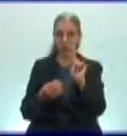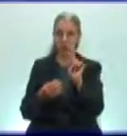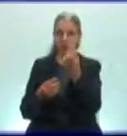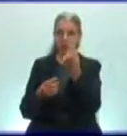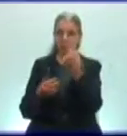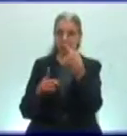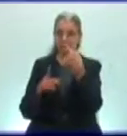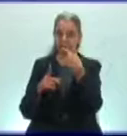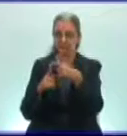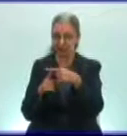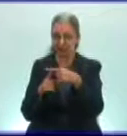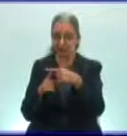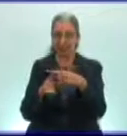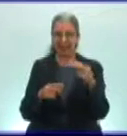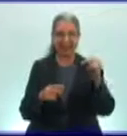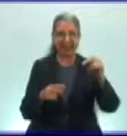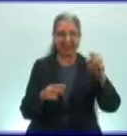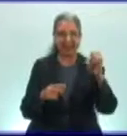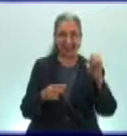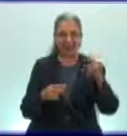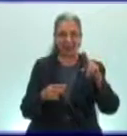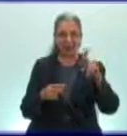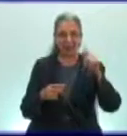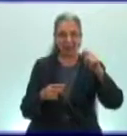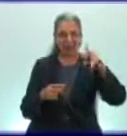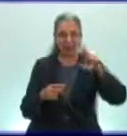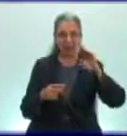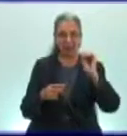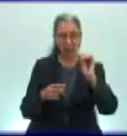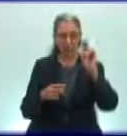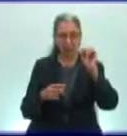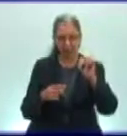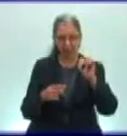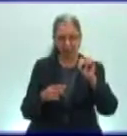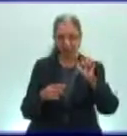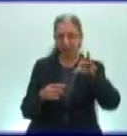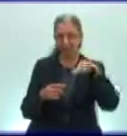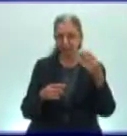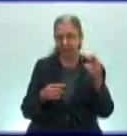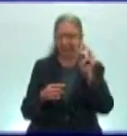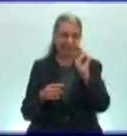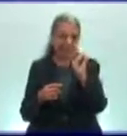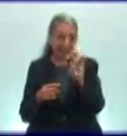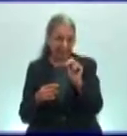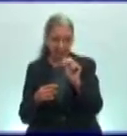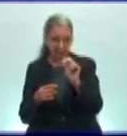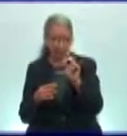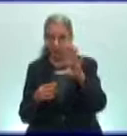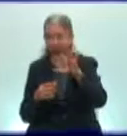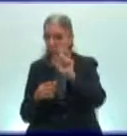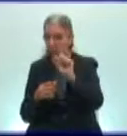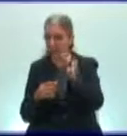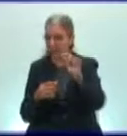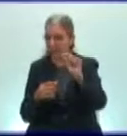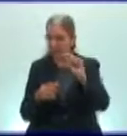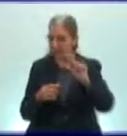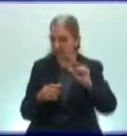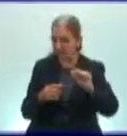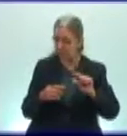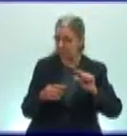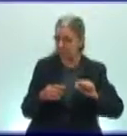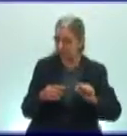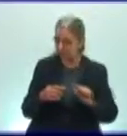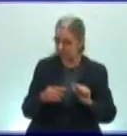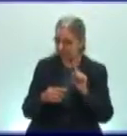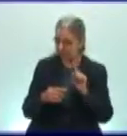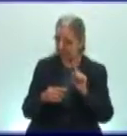también forman parte del núcleo. Pero observen que en el núcleo, ¿qué partículas son las que tienen carga? Tienen carga los protones